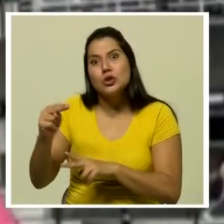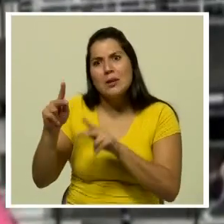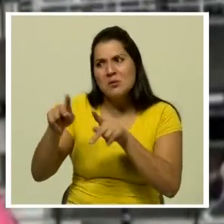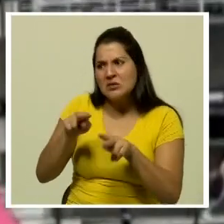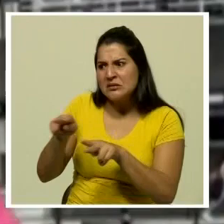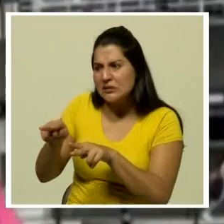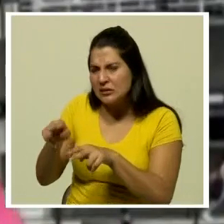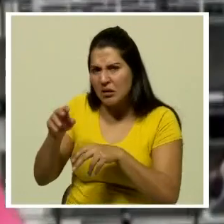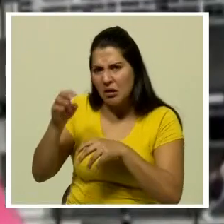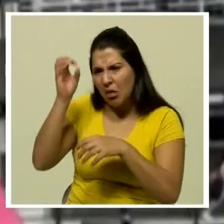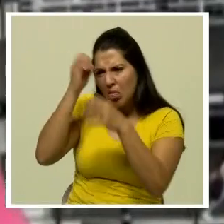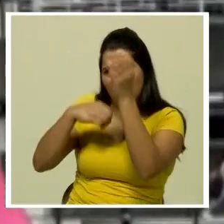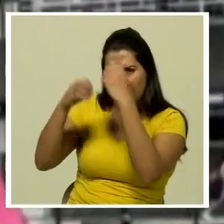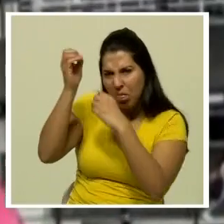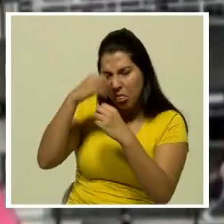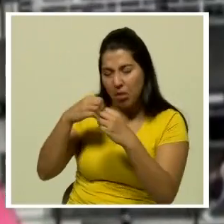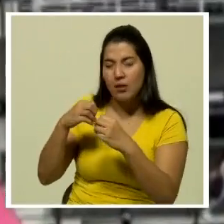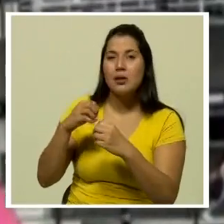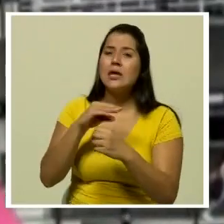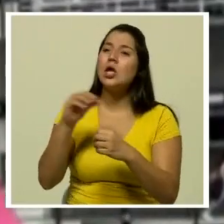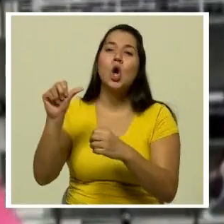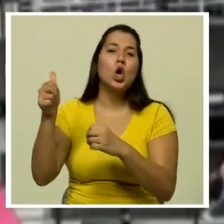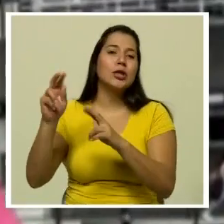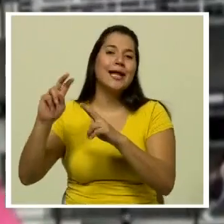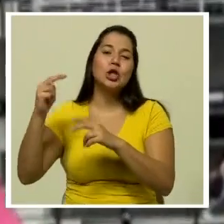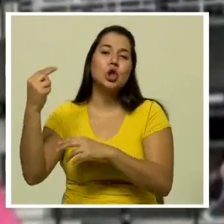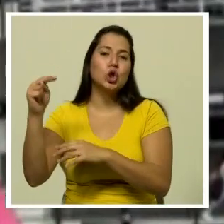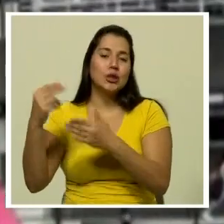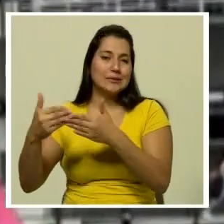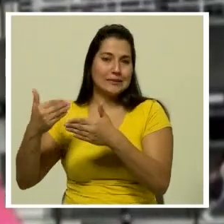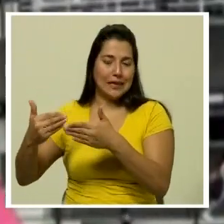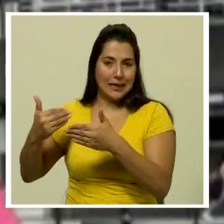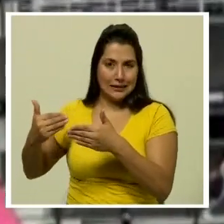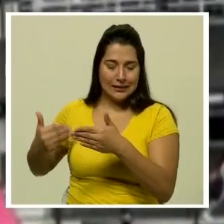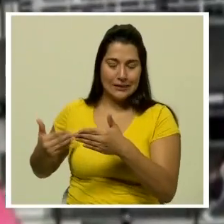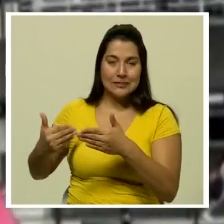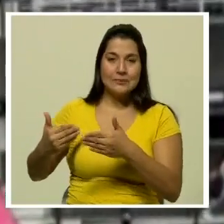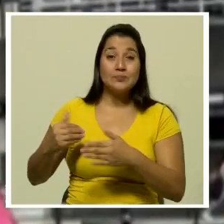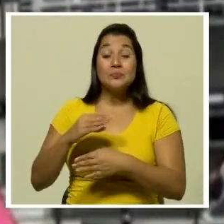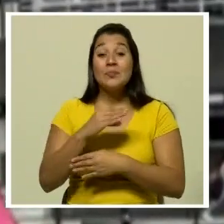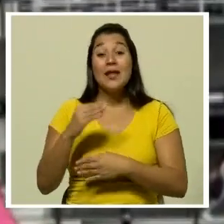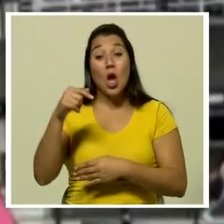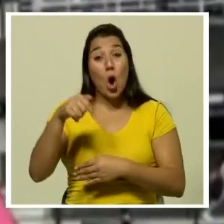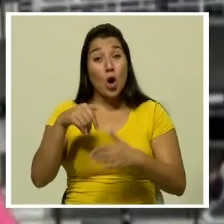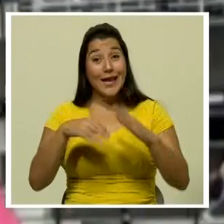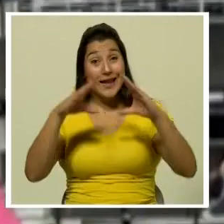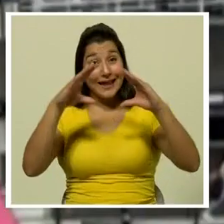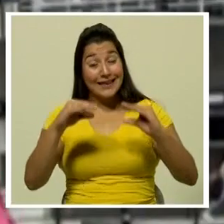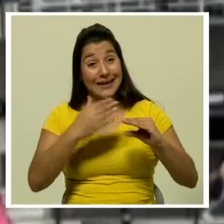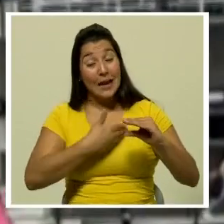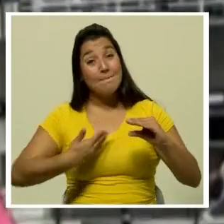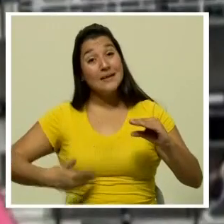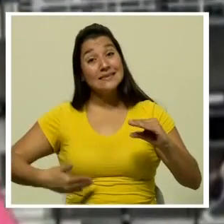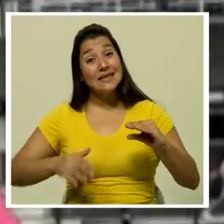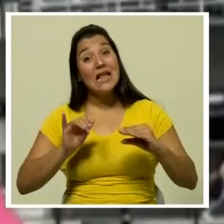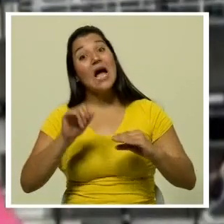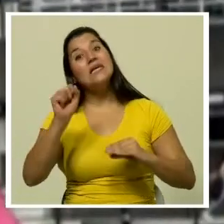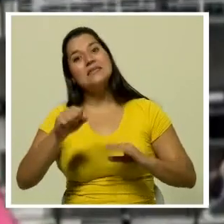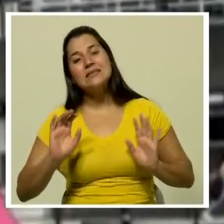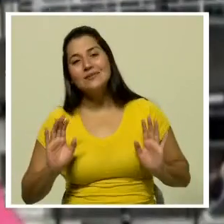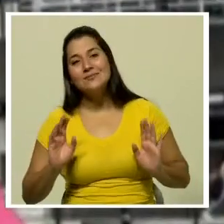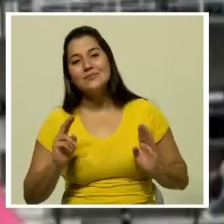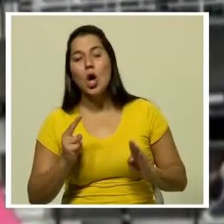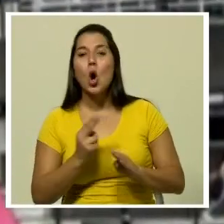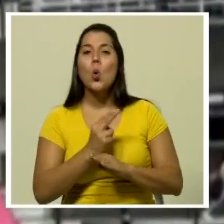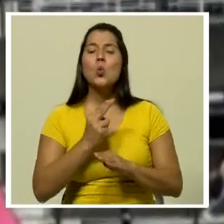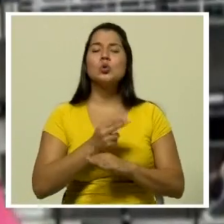todo lo anterior. Y es parte de lo interesante del informe de esta tarde, en que el presidente ahí sí utiliza una narrativa